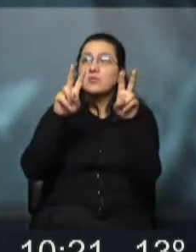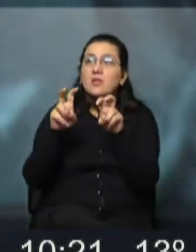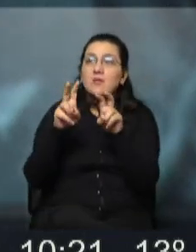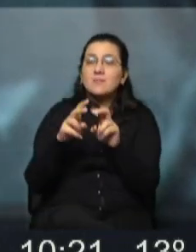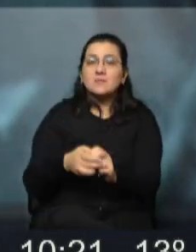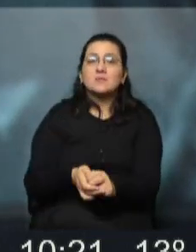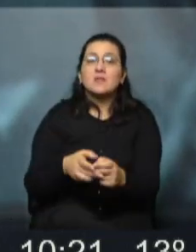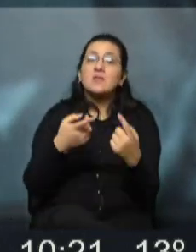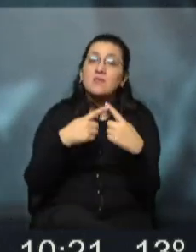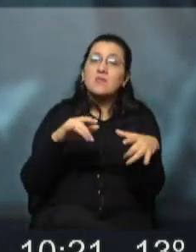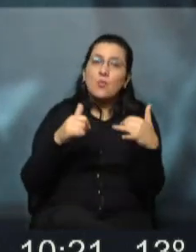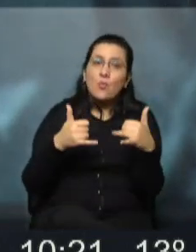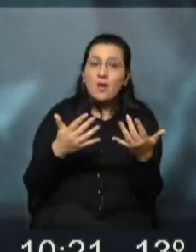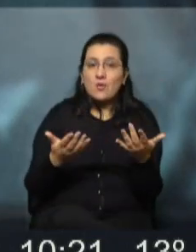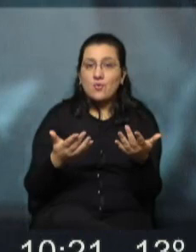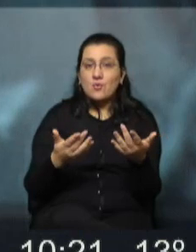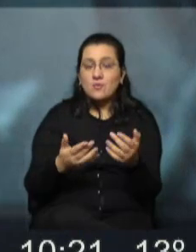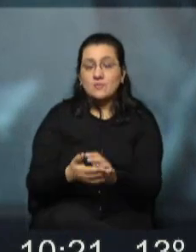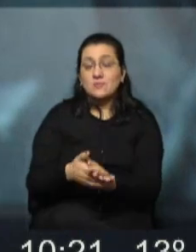otro juego, y bueno, y